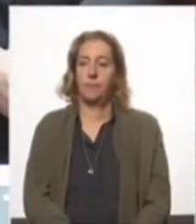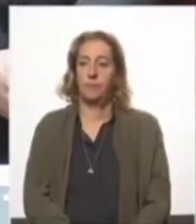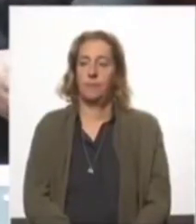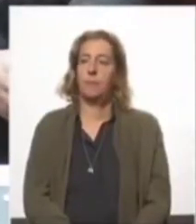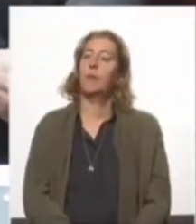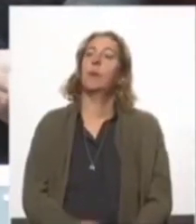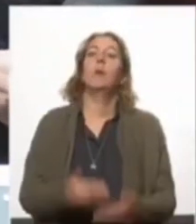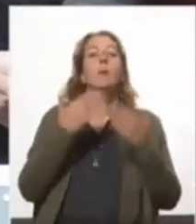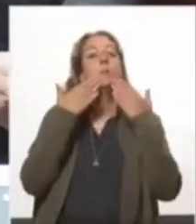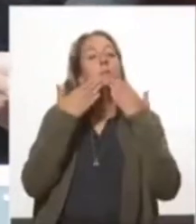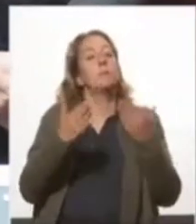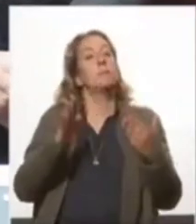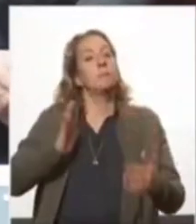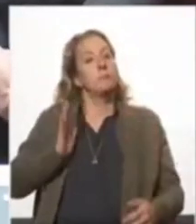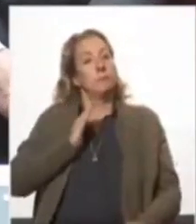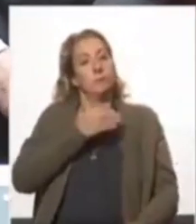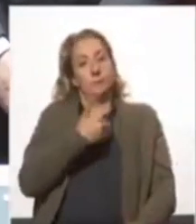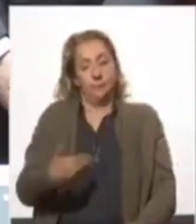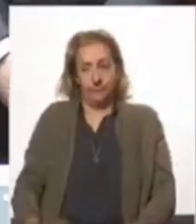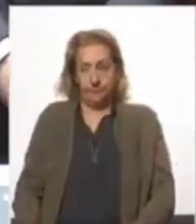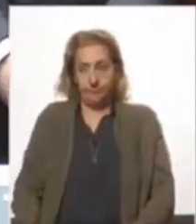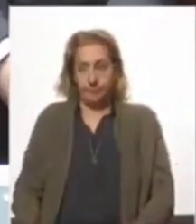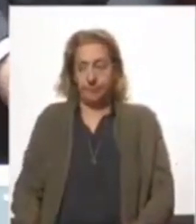Muchas gracias, señora presidenta.